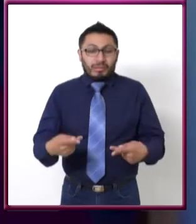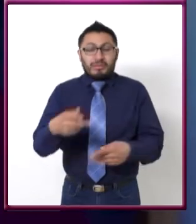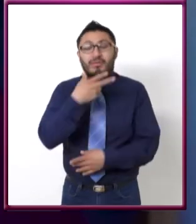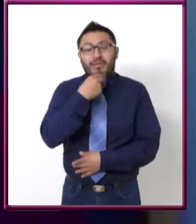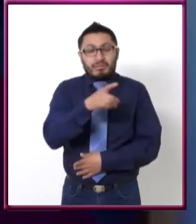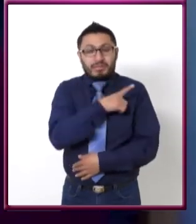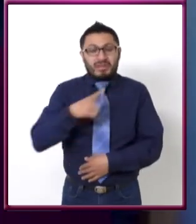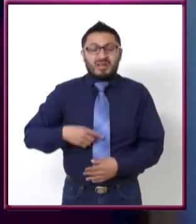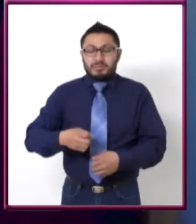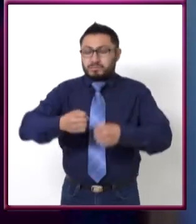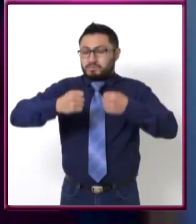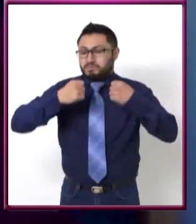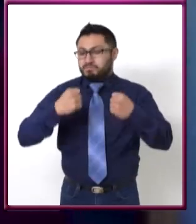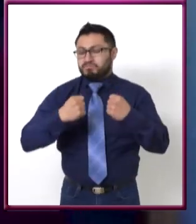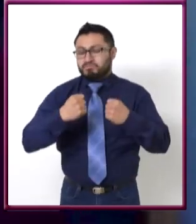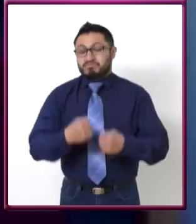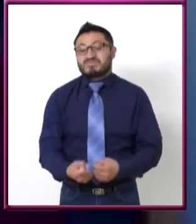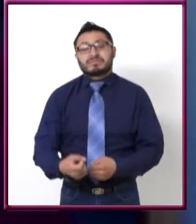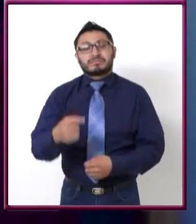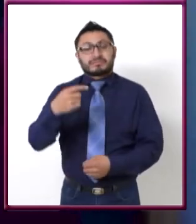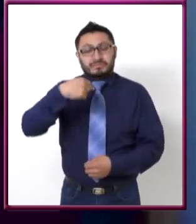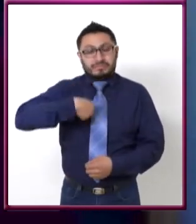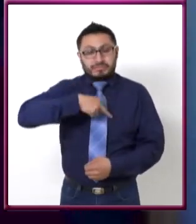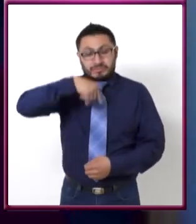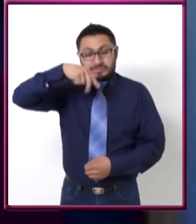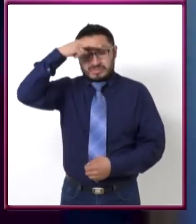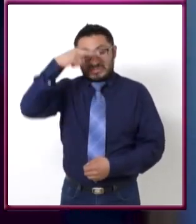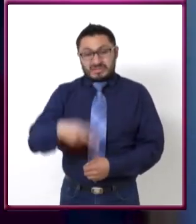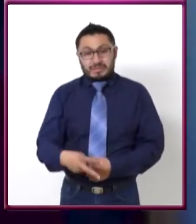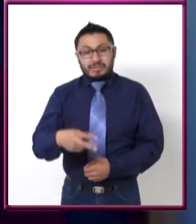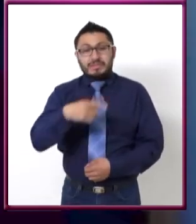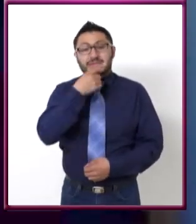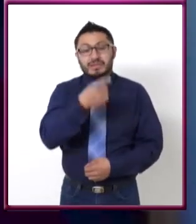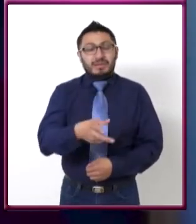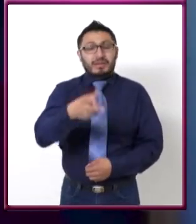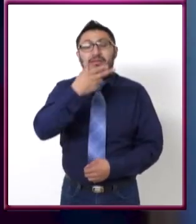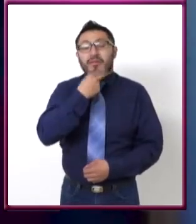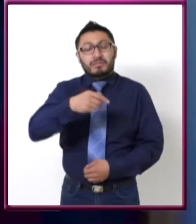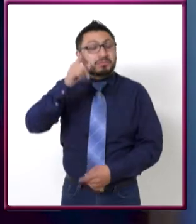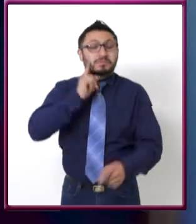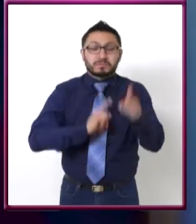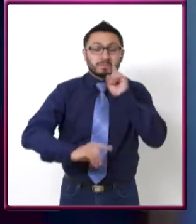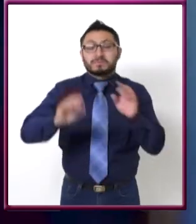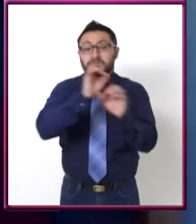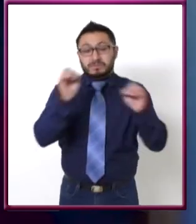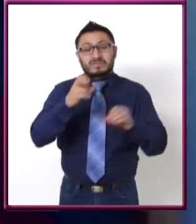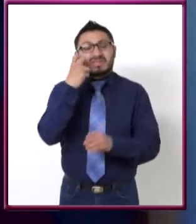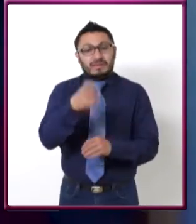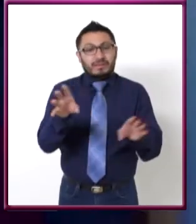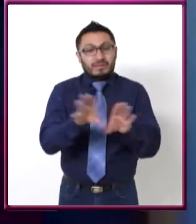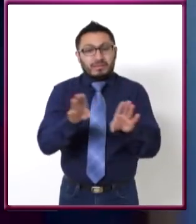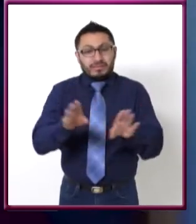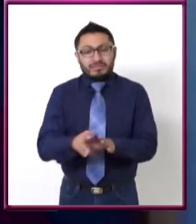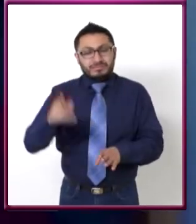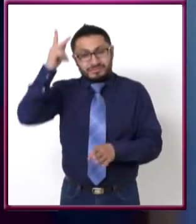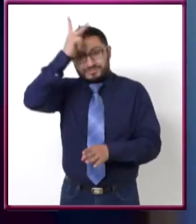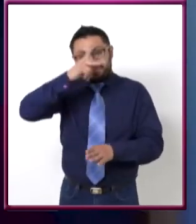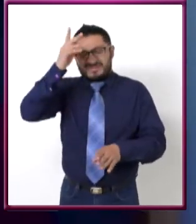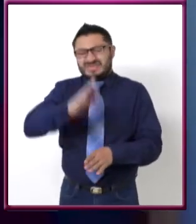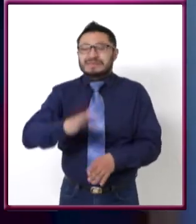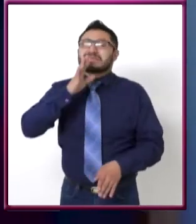el hombre tiene que ser fuerte. Y nosotros aquí en México inclusive decíamos los hombres no lloran. Bueno, eso es un